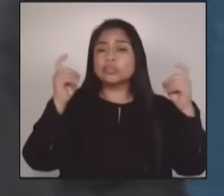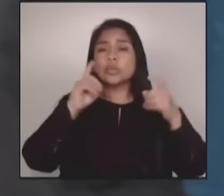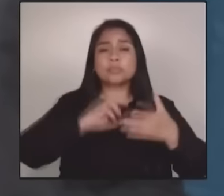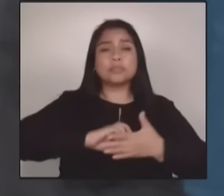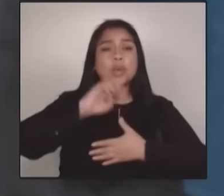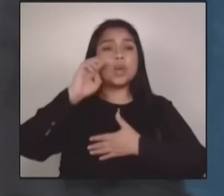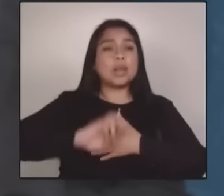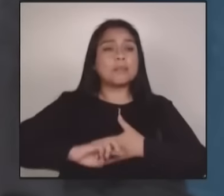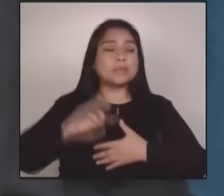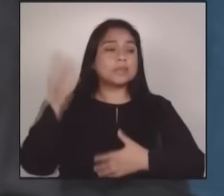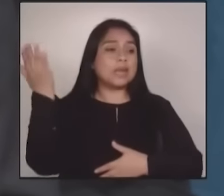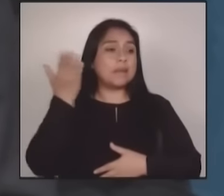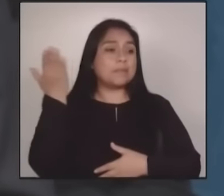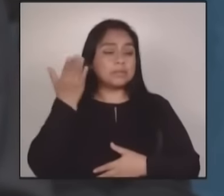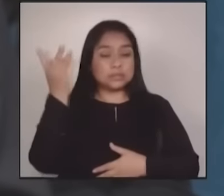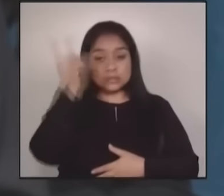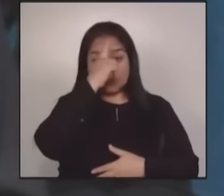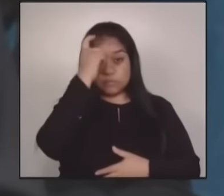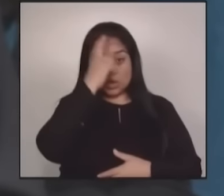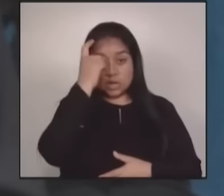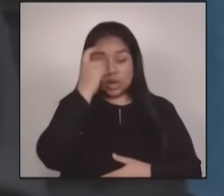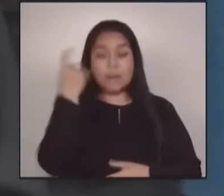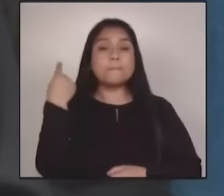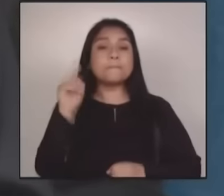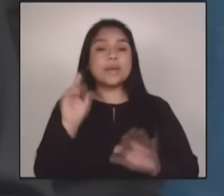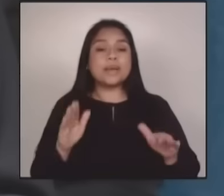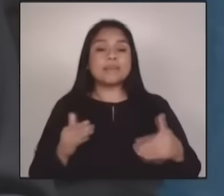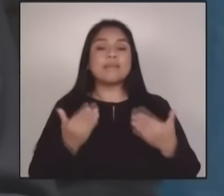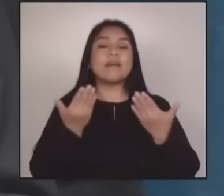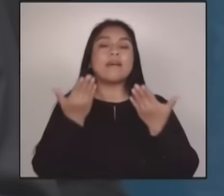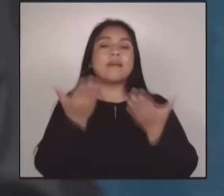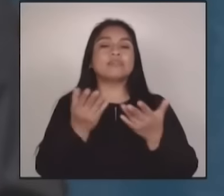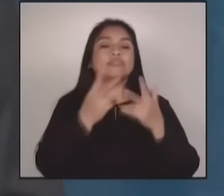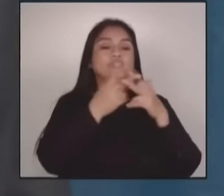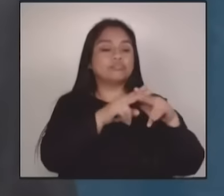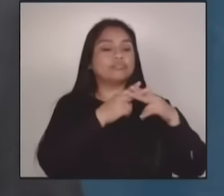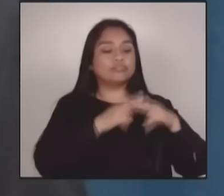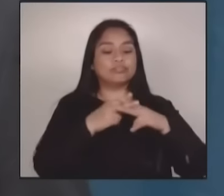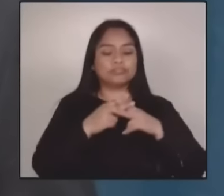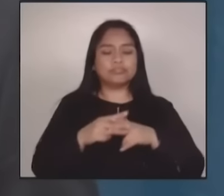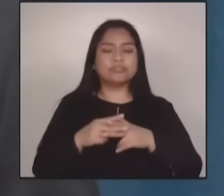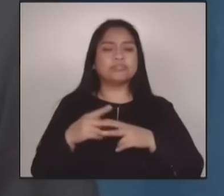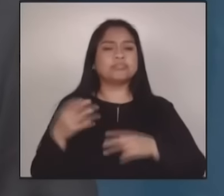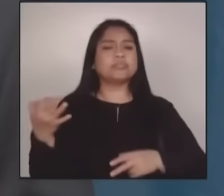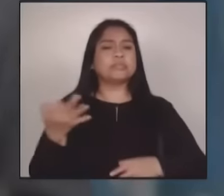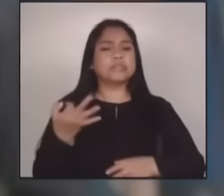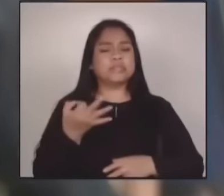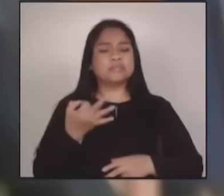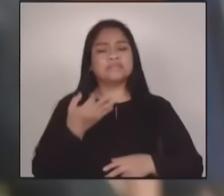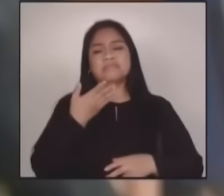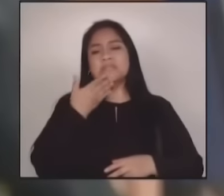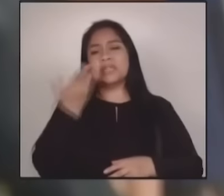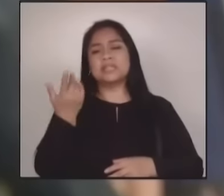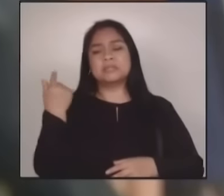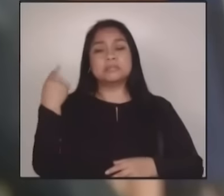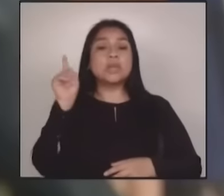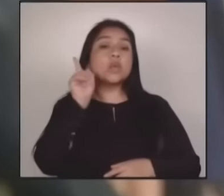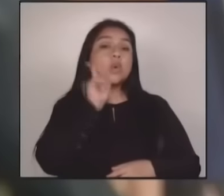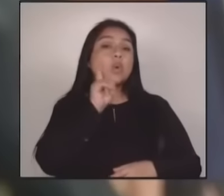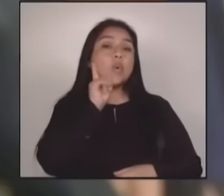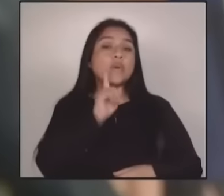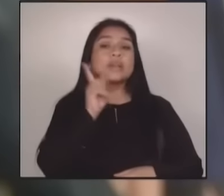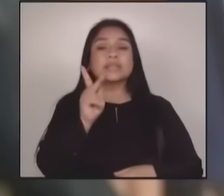de capacitación laboral para brindar herramientas prácticas a los jóvenes y a todas